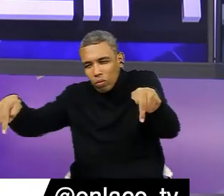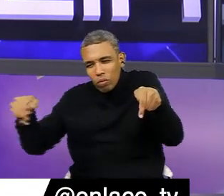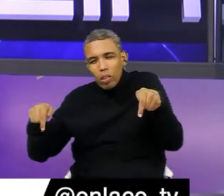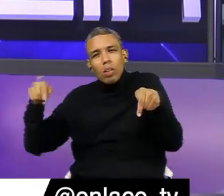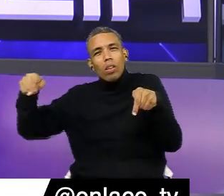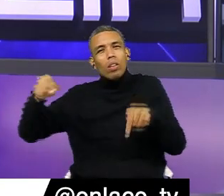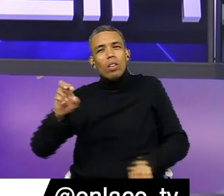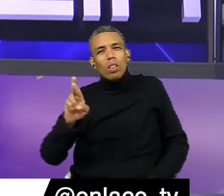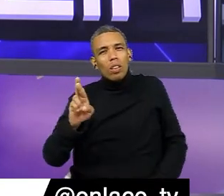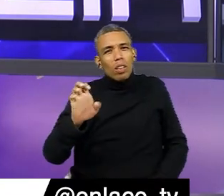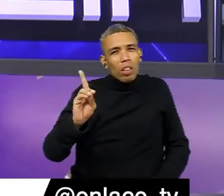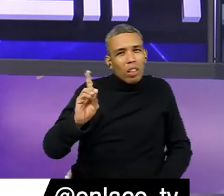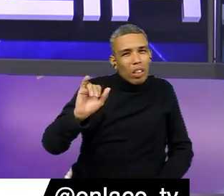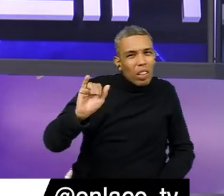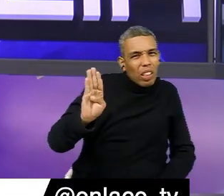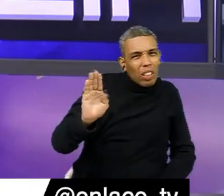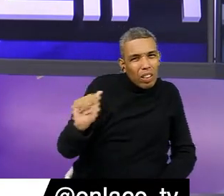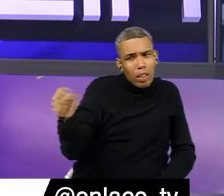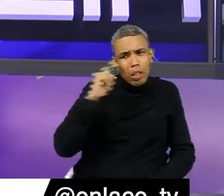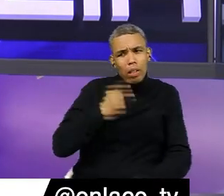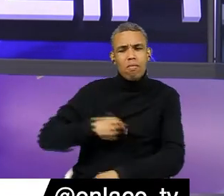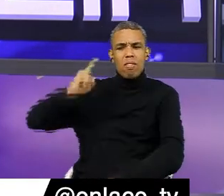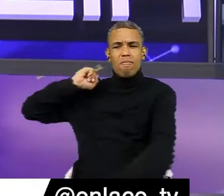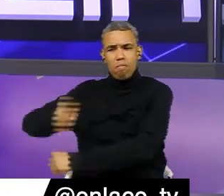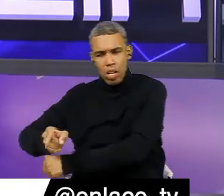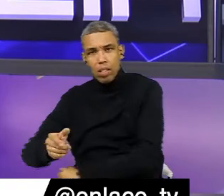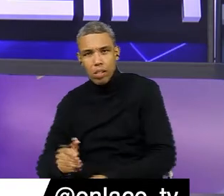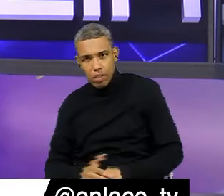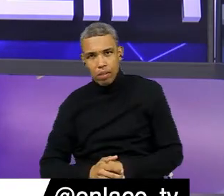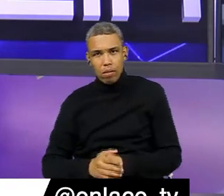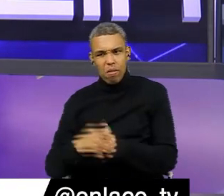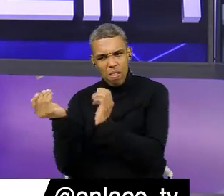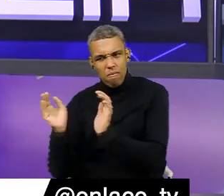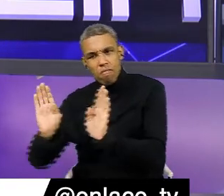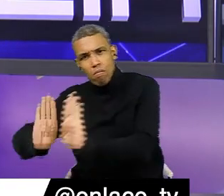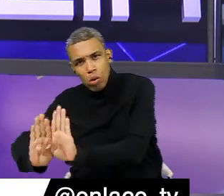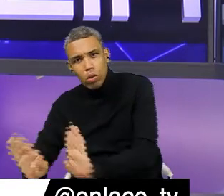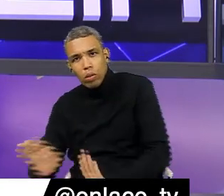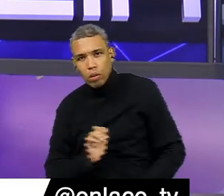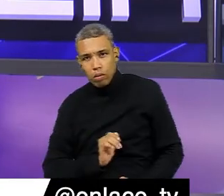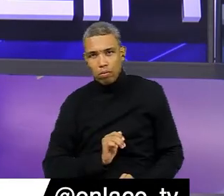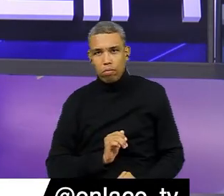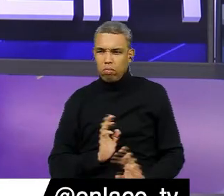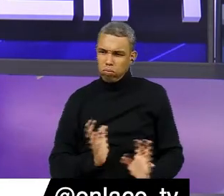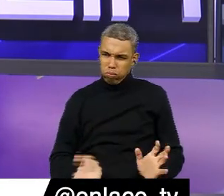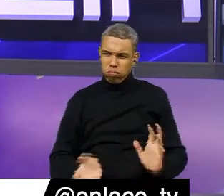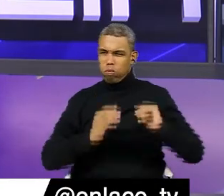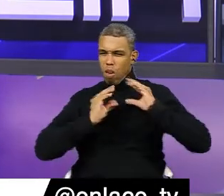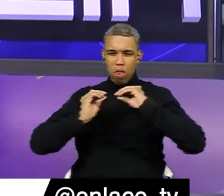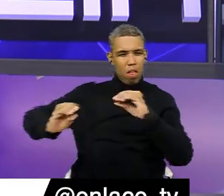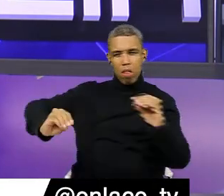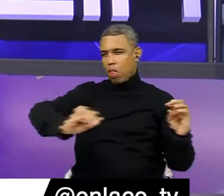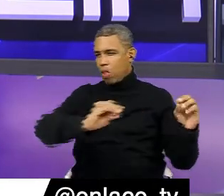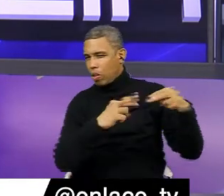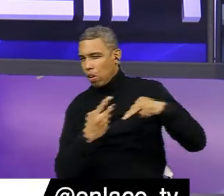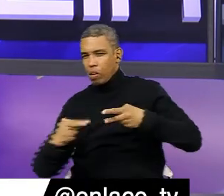por el abogado Cristian Gutiérrez. Con él se encuentra nuestro director de noticias, Pedro Severiche. Pedro, buenas tardes y adelante con la